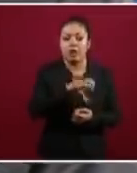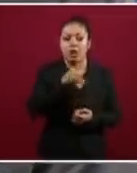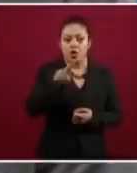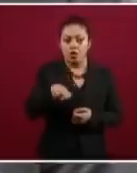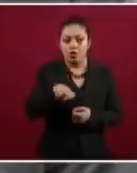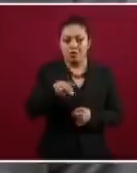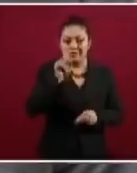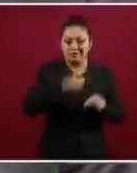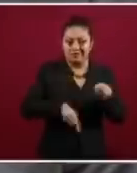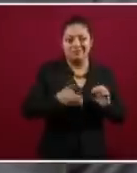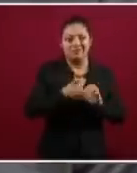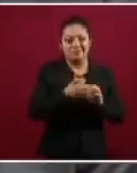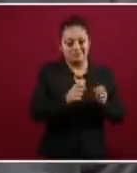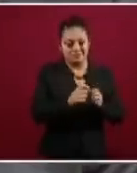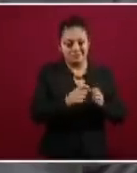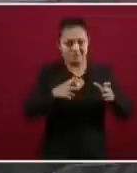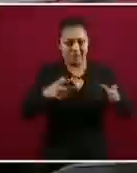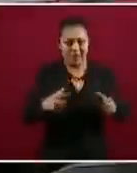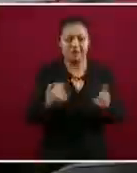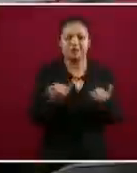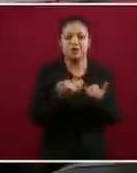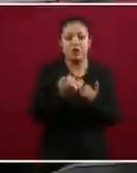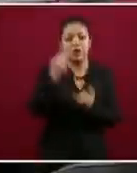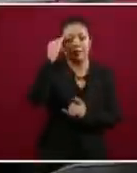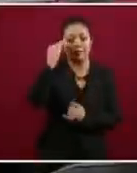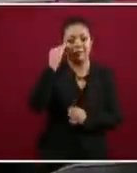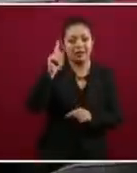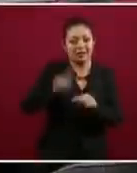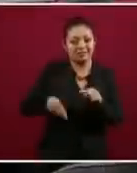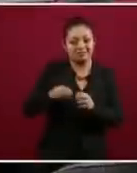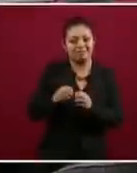Cancún y se va a ampliar el de Mérida,